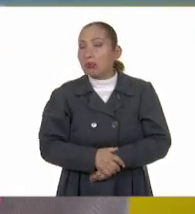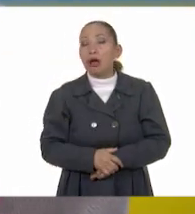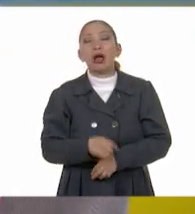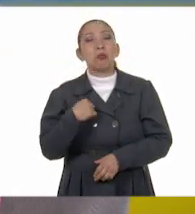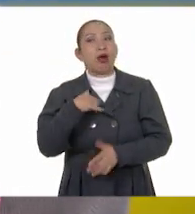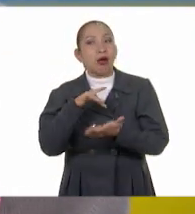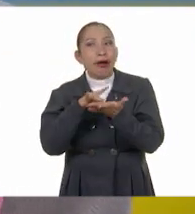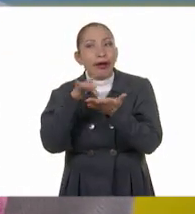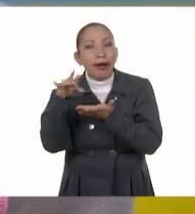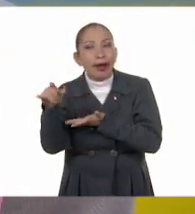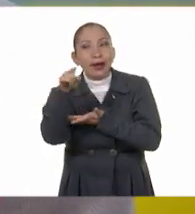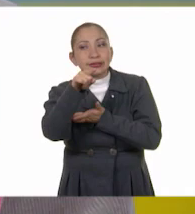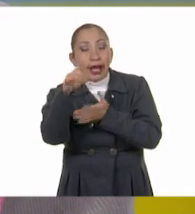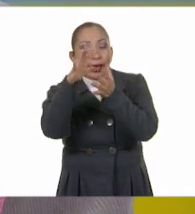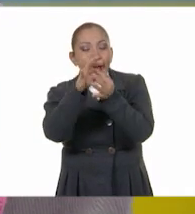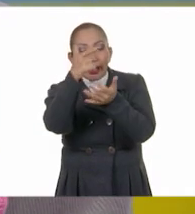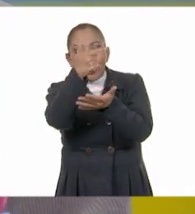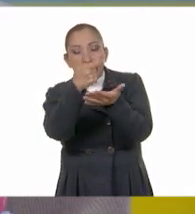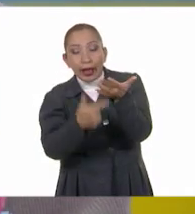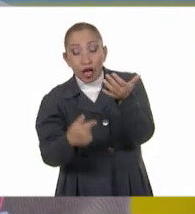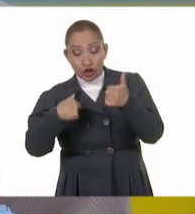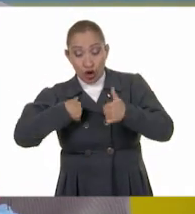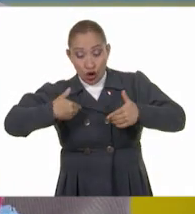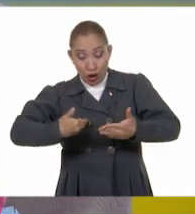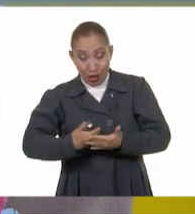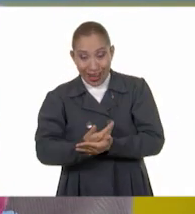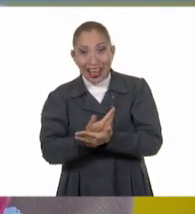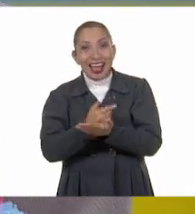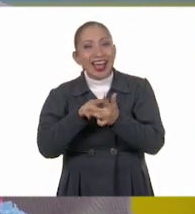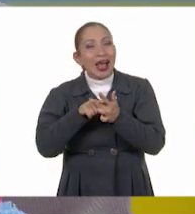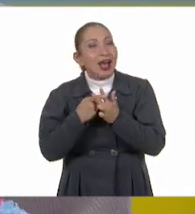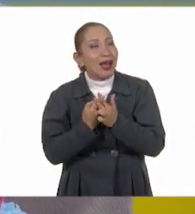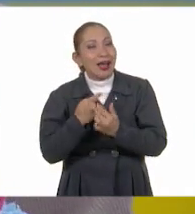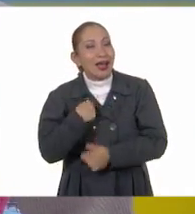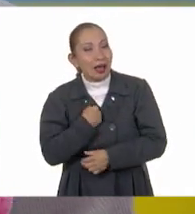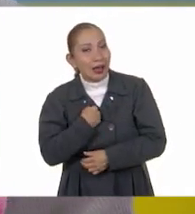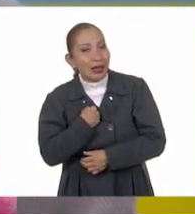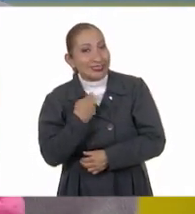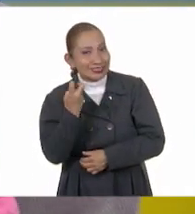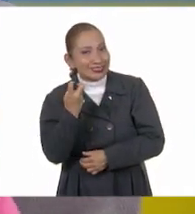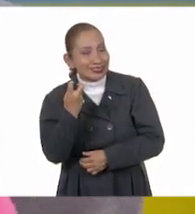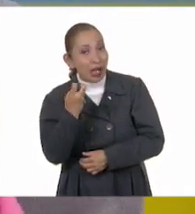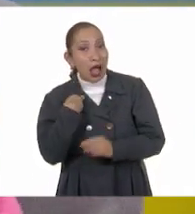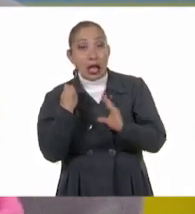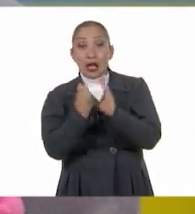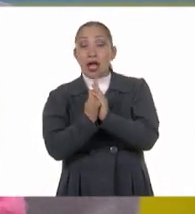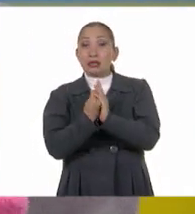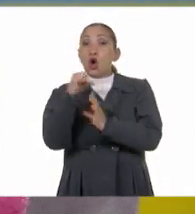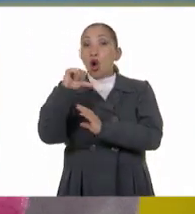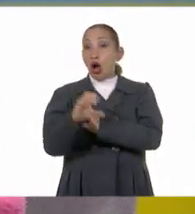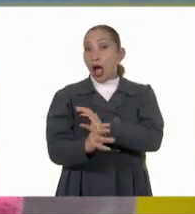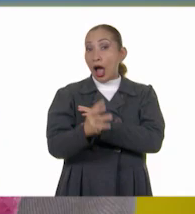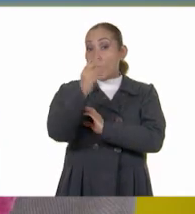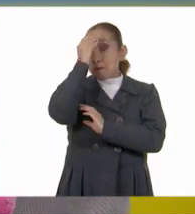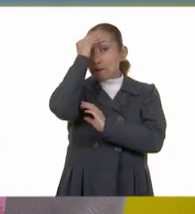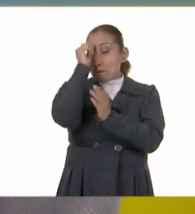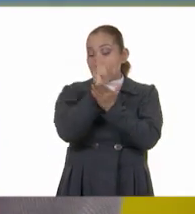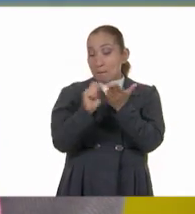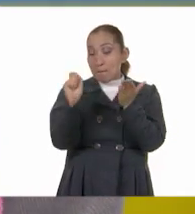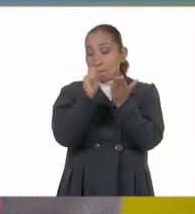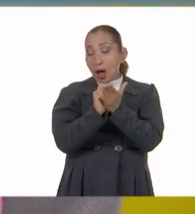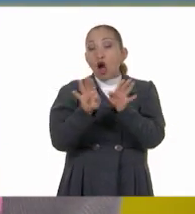fue gracias a un instructivo que yo nací. Ajá, exactamente. La clase de hoy aprendimos a escribir